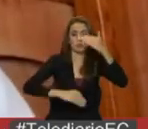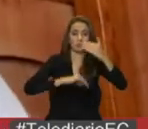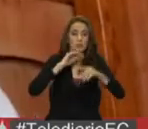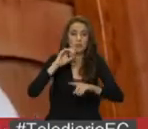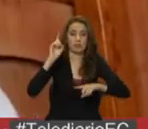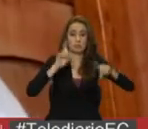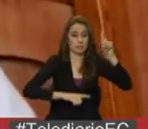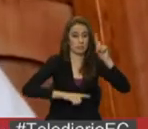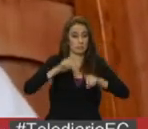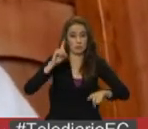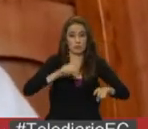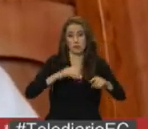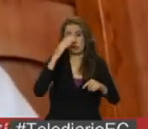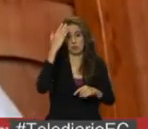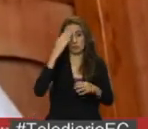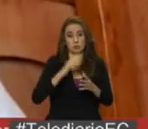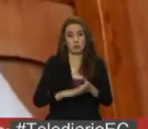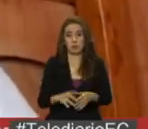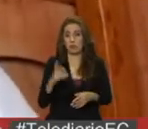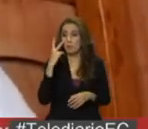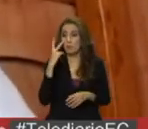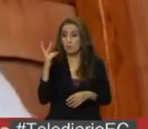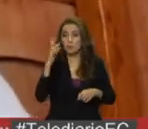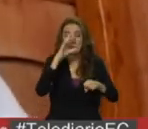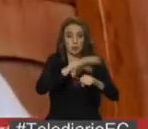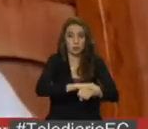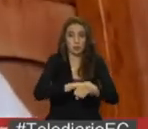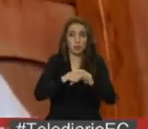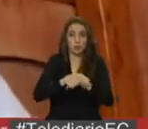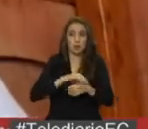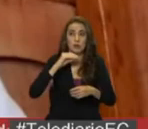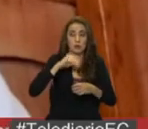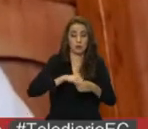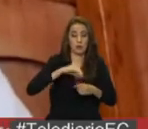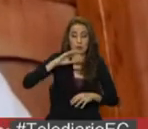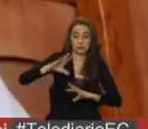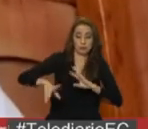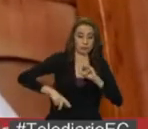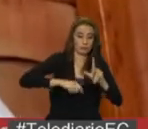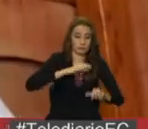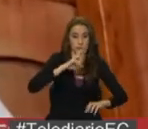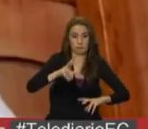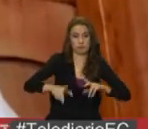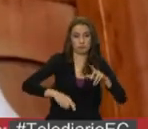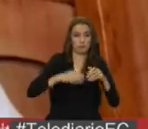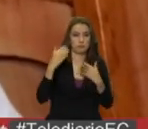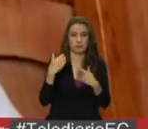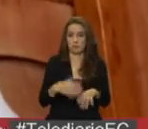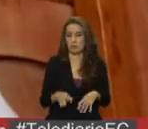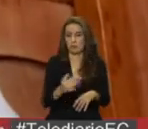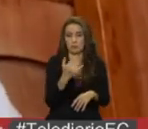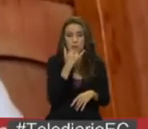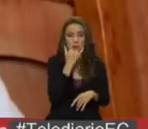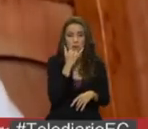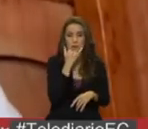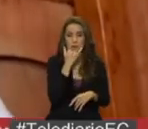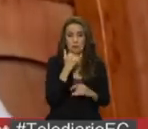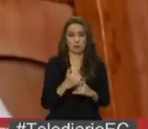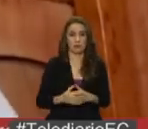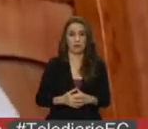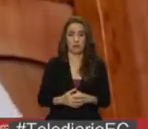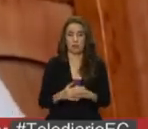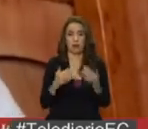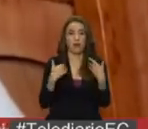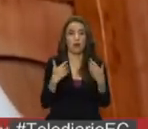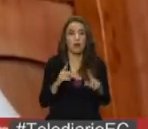muchos políticos, en estos atracos de los fondos públicos, atracos miserables, repito, en época de pandemia, sobre todo esto. No se